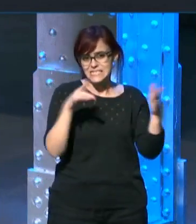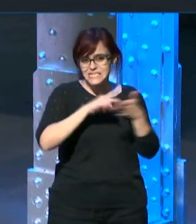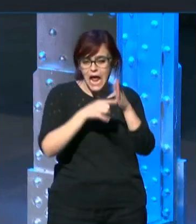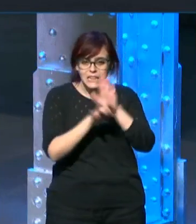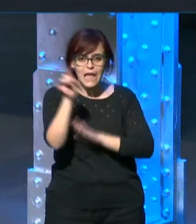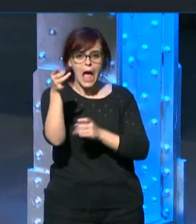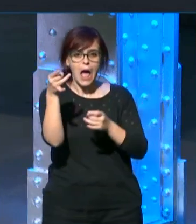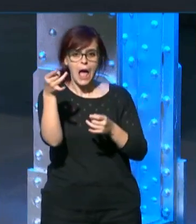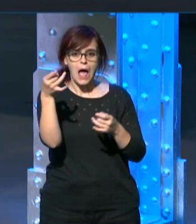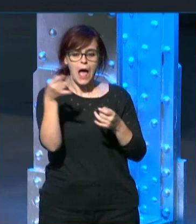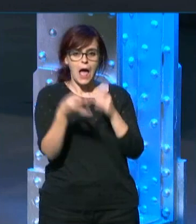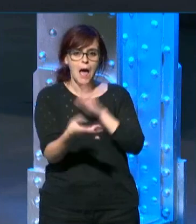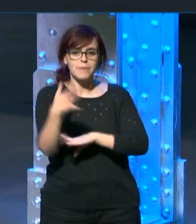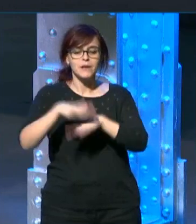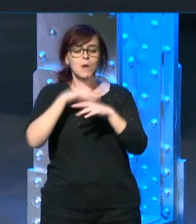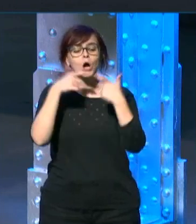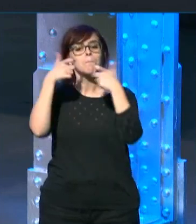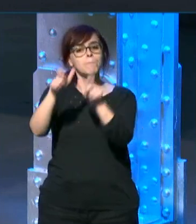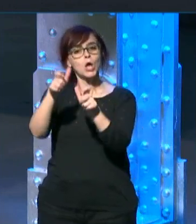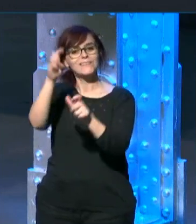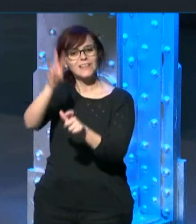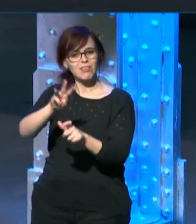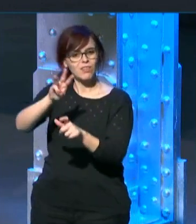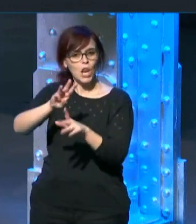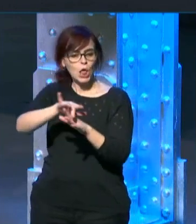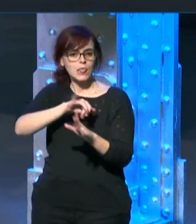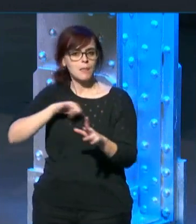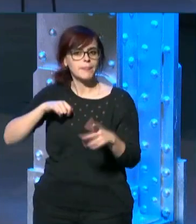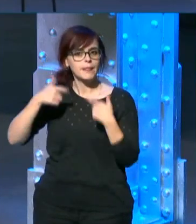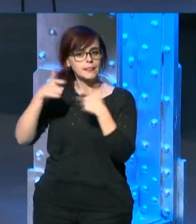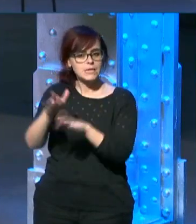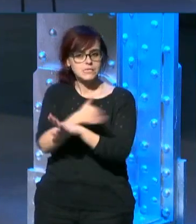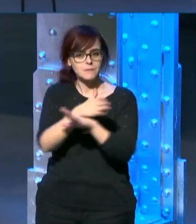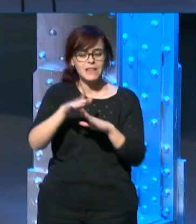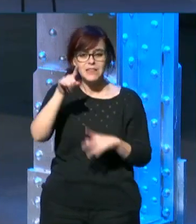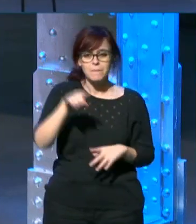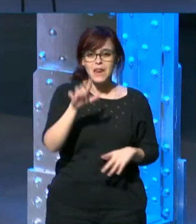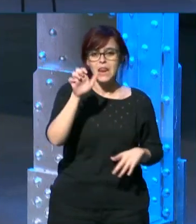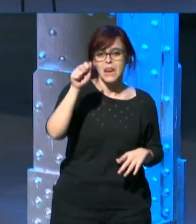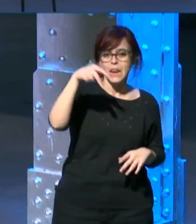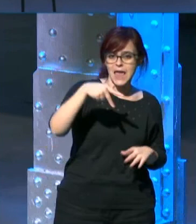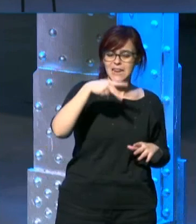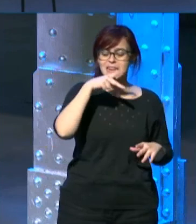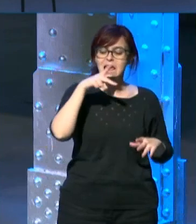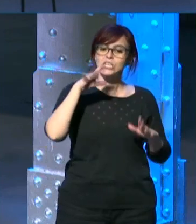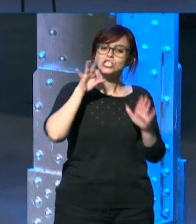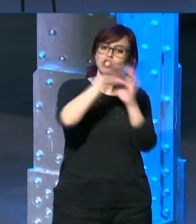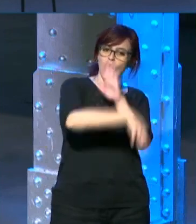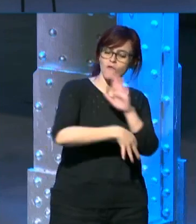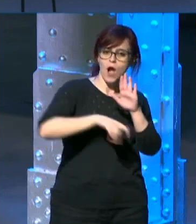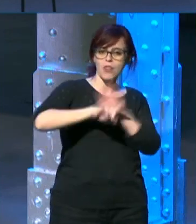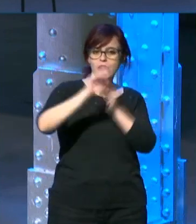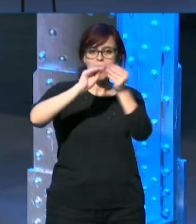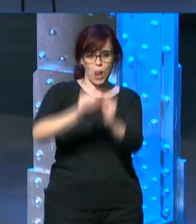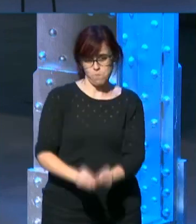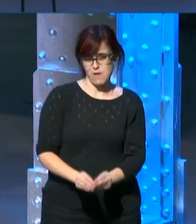en el tercer bloque, independiente totalmente. También se habla de Lean Software Development, que suele ser algo parecido a una